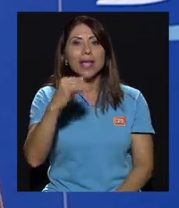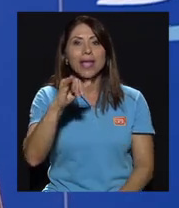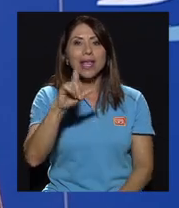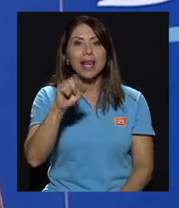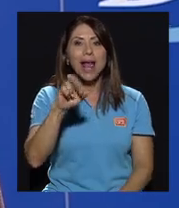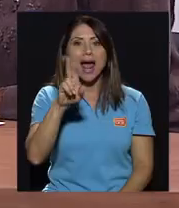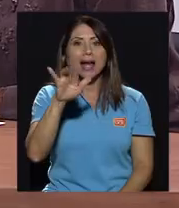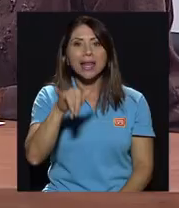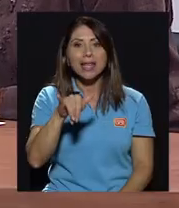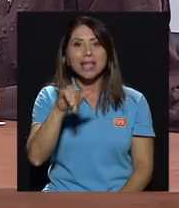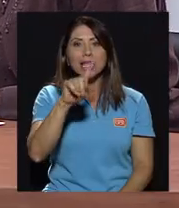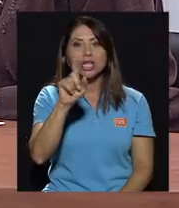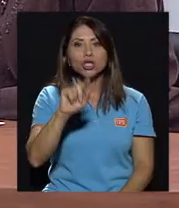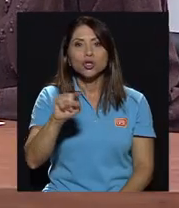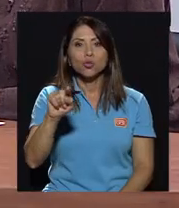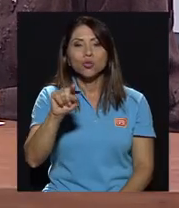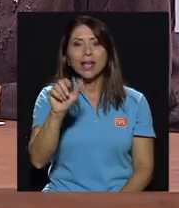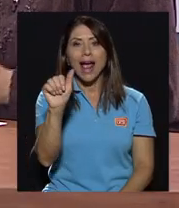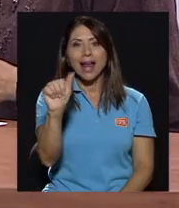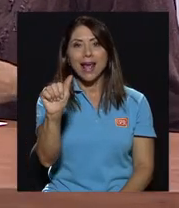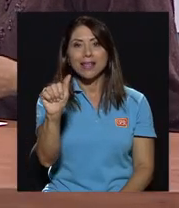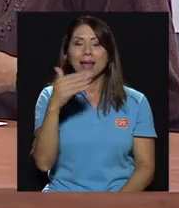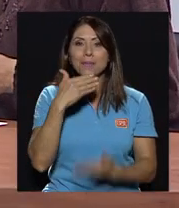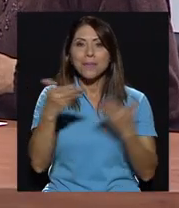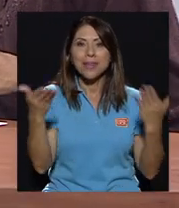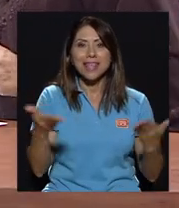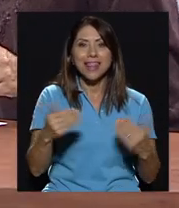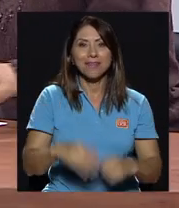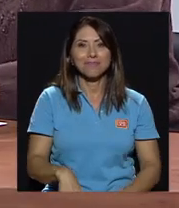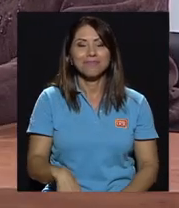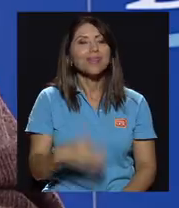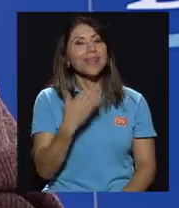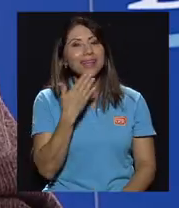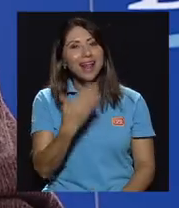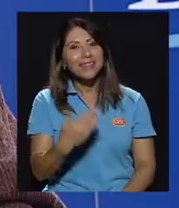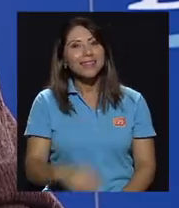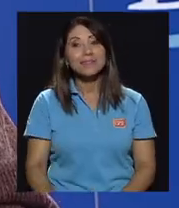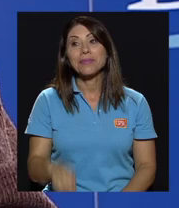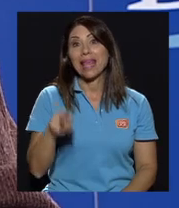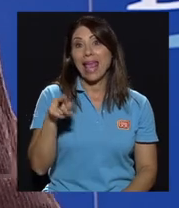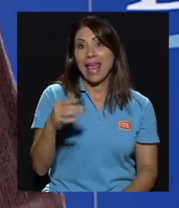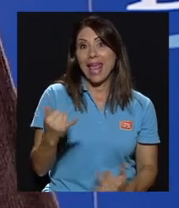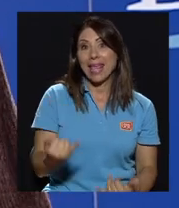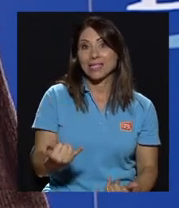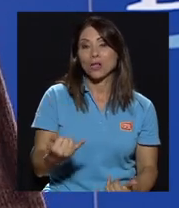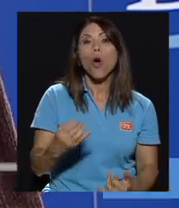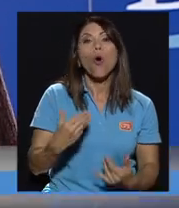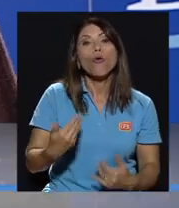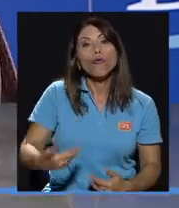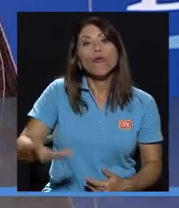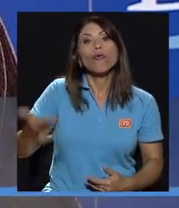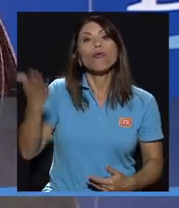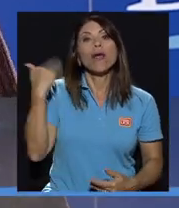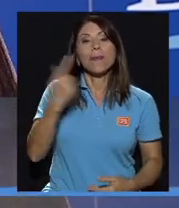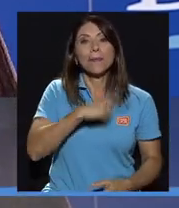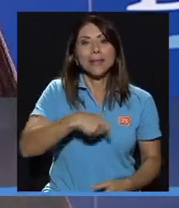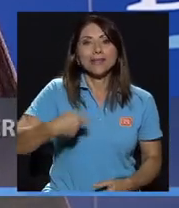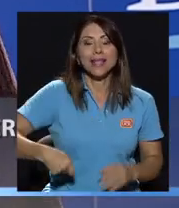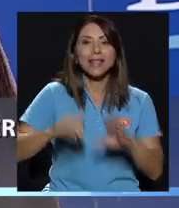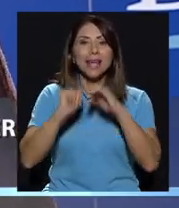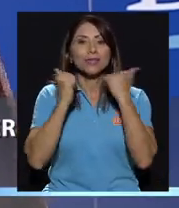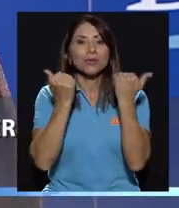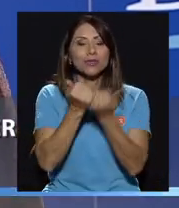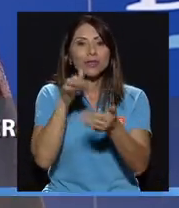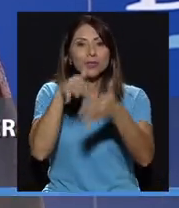hillary zúñiga araya hillary bienvenida desde la uba hillary eso fue en la presidenta de la asociación